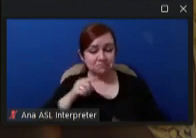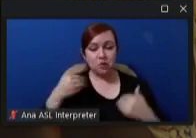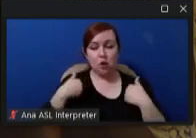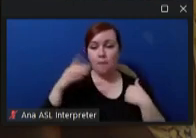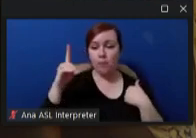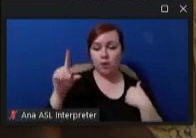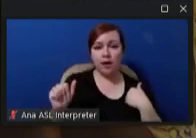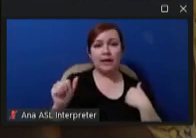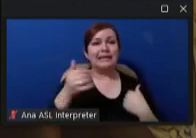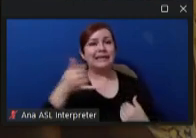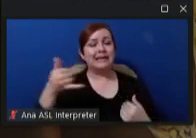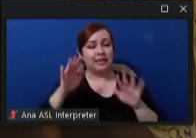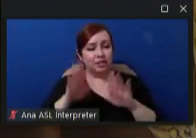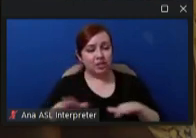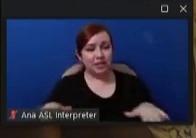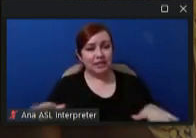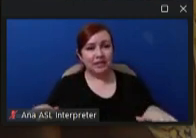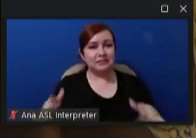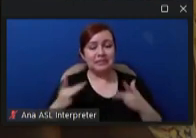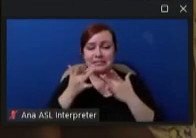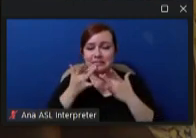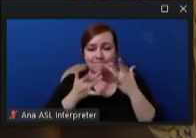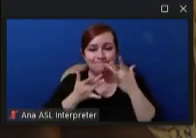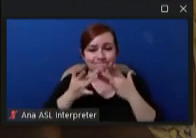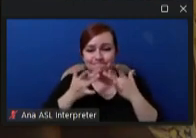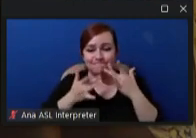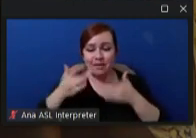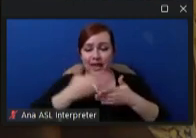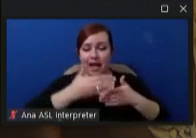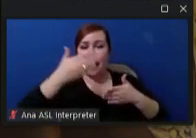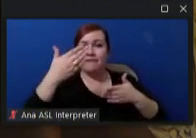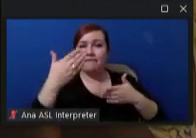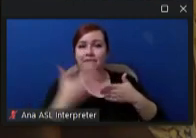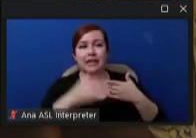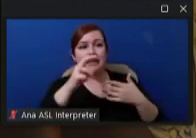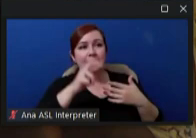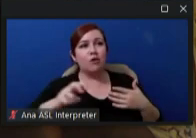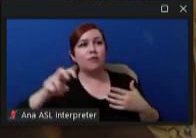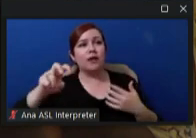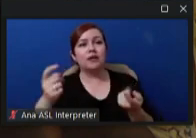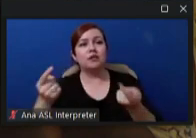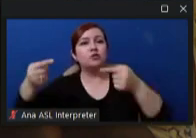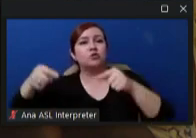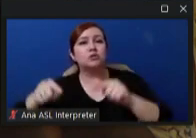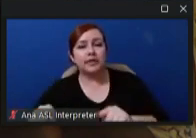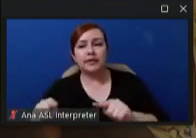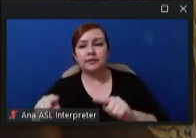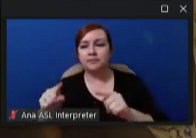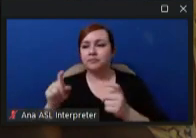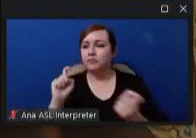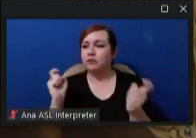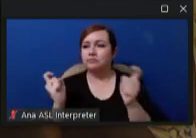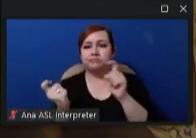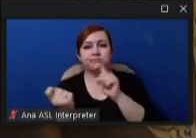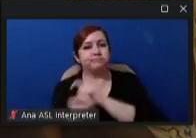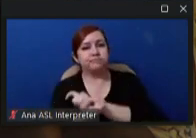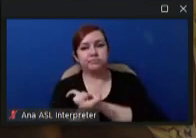sigue siendo un desafío que al final de la jornada se convierte en otra violación de sus